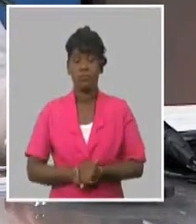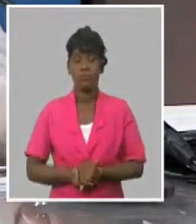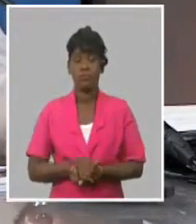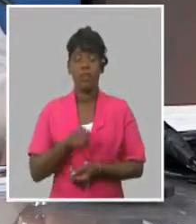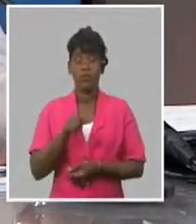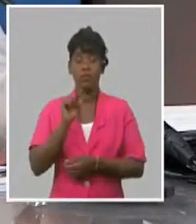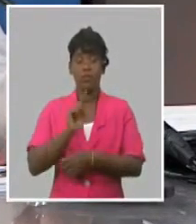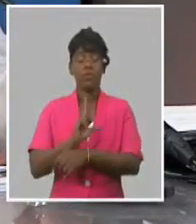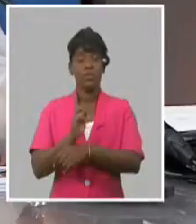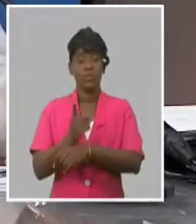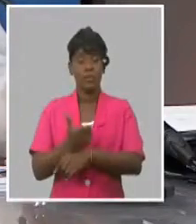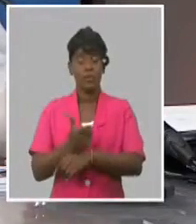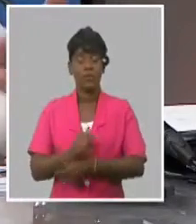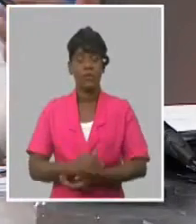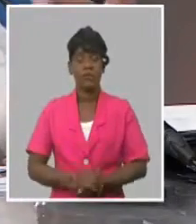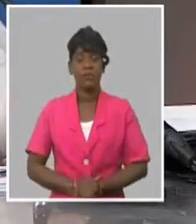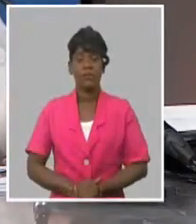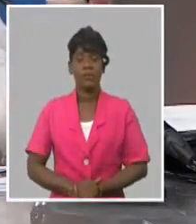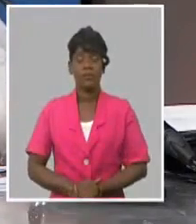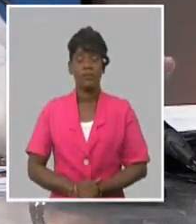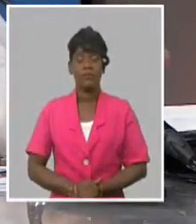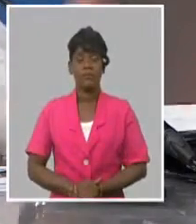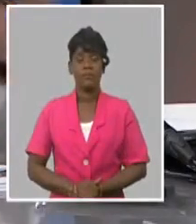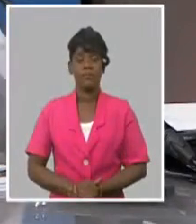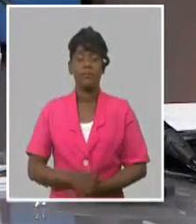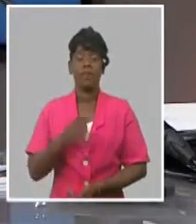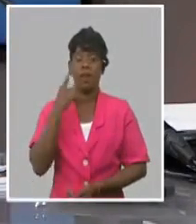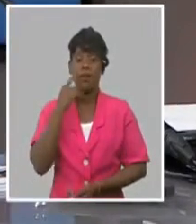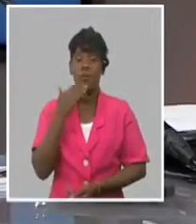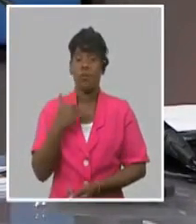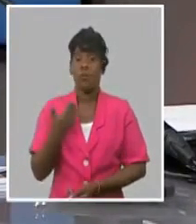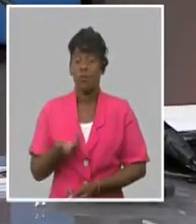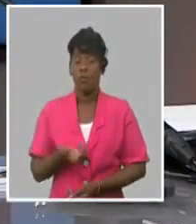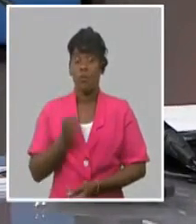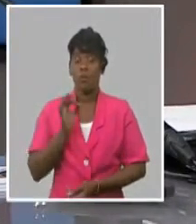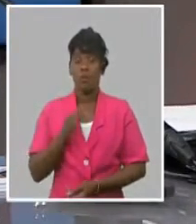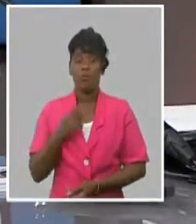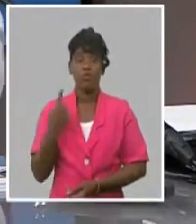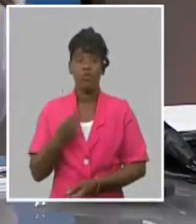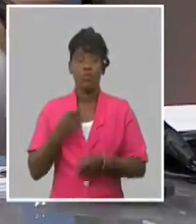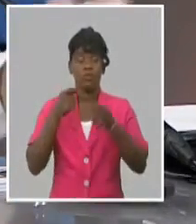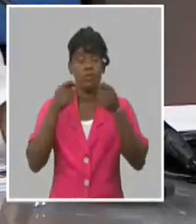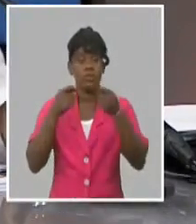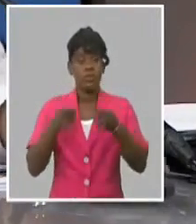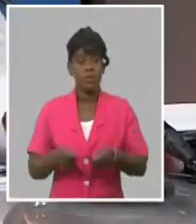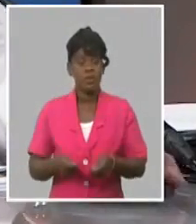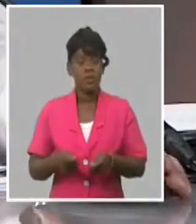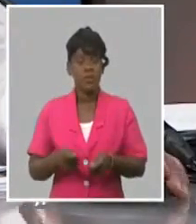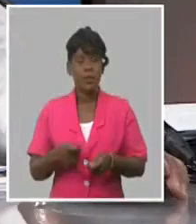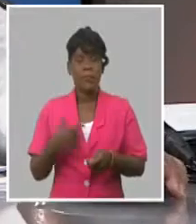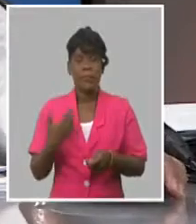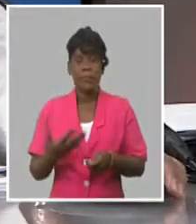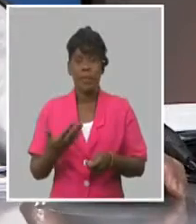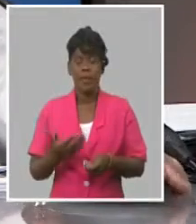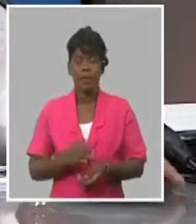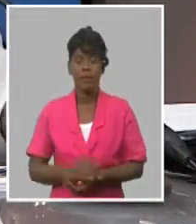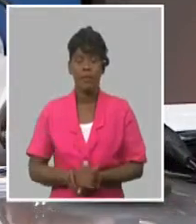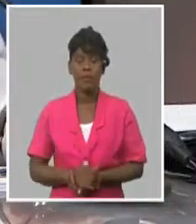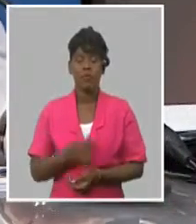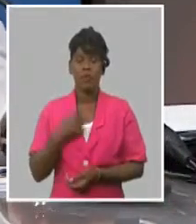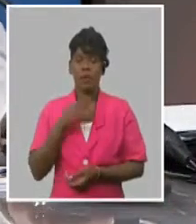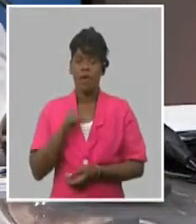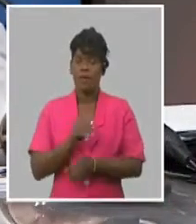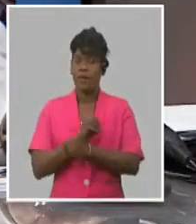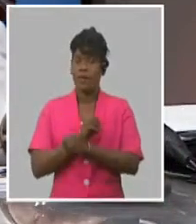que demoran la toma de un grupo de decisiones. Y para hablar con total